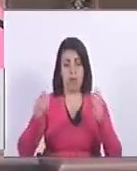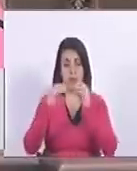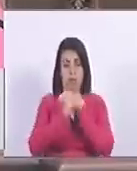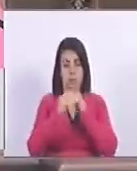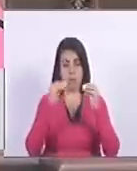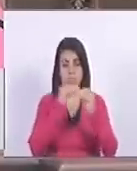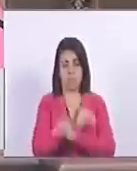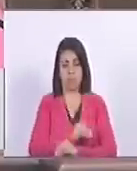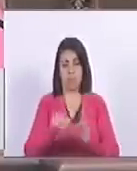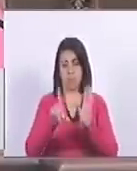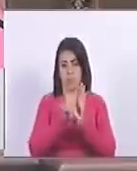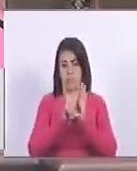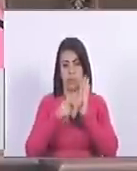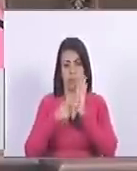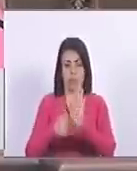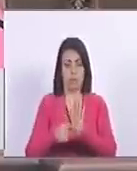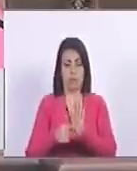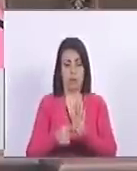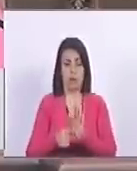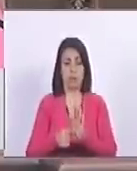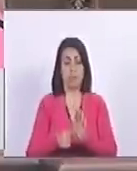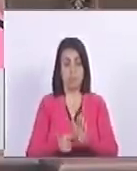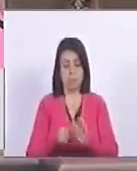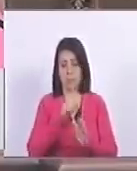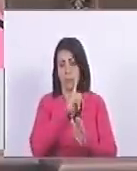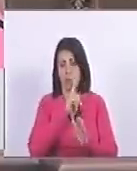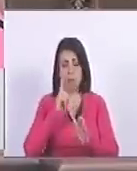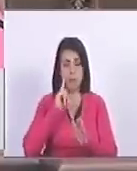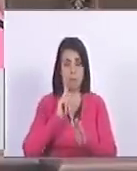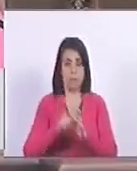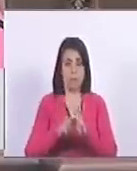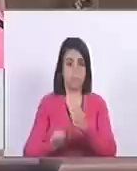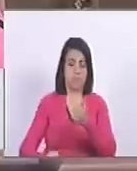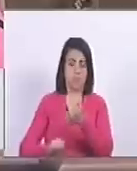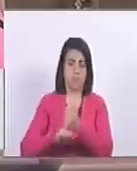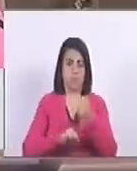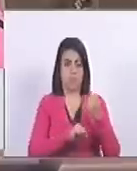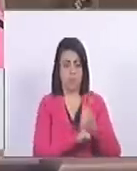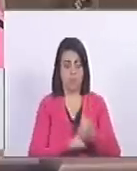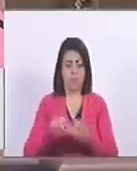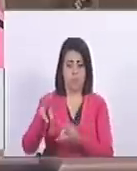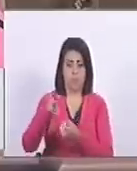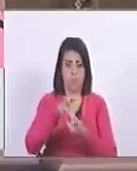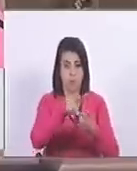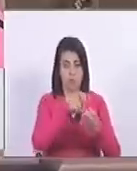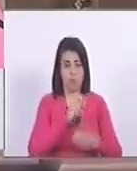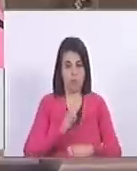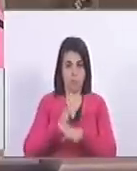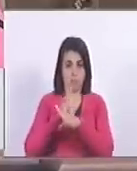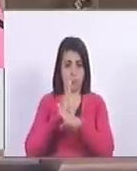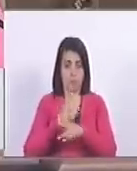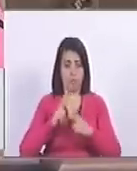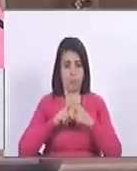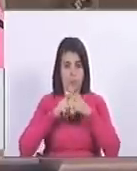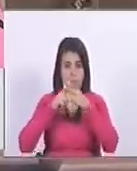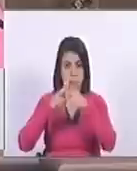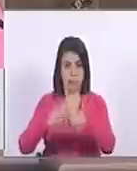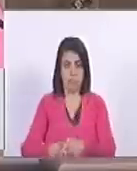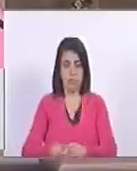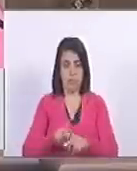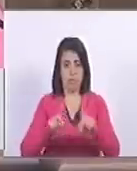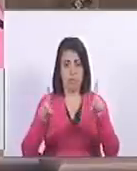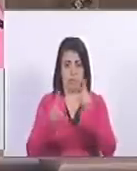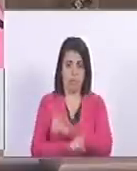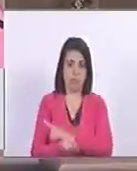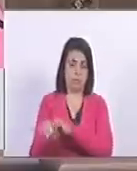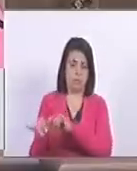especial aquellos establecidos bajo la denominación de aportes, aranceles, contraprestación y sus